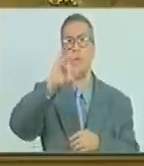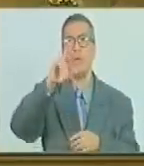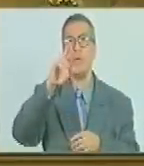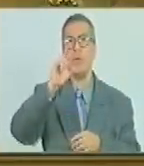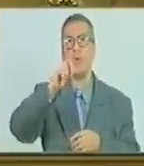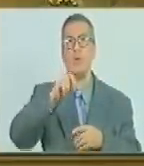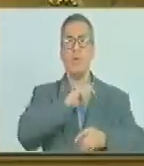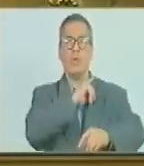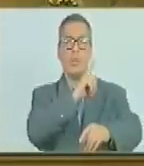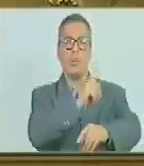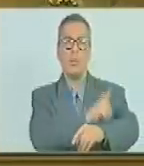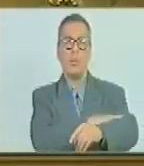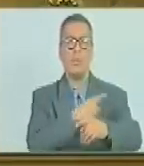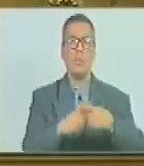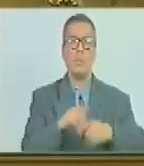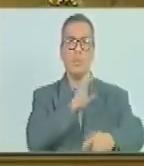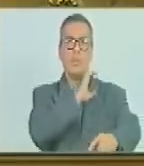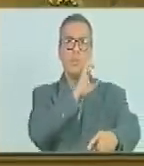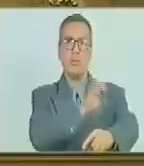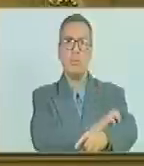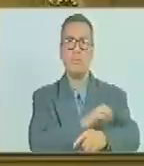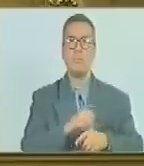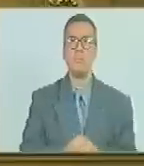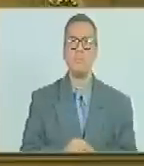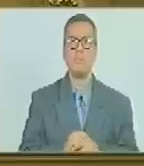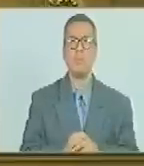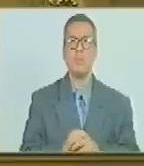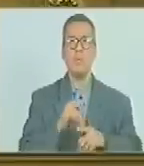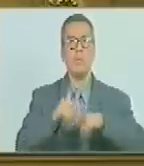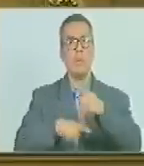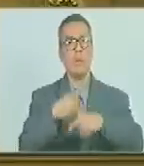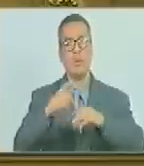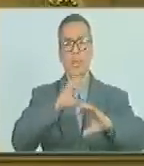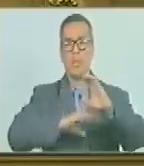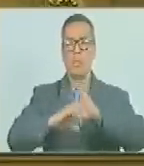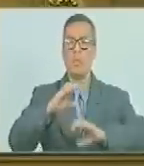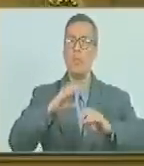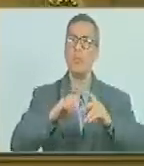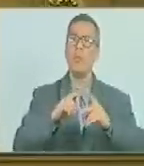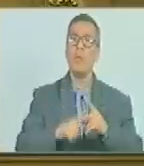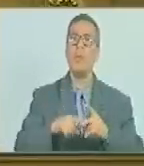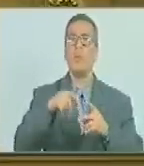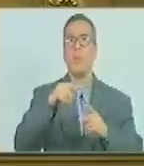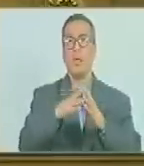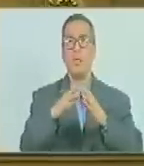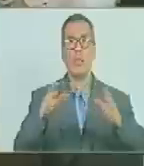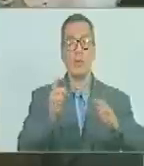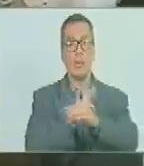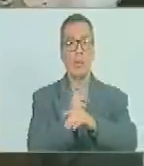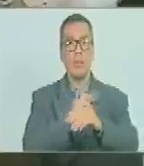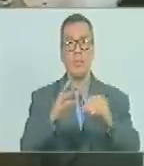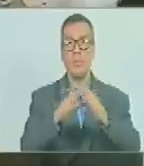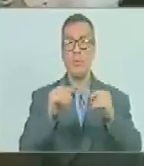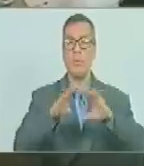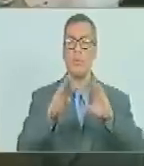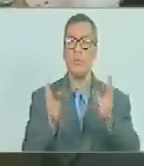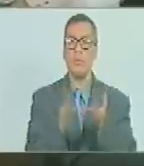una superpotencia energética. El progreso científico iraní es el más rápido que vive el mundo